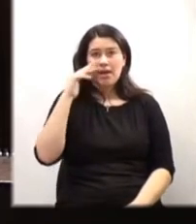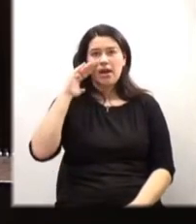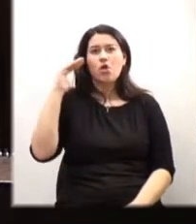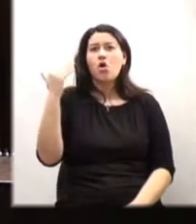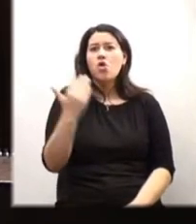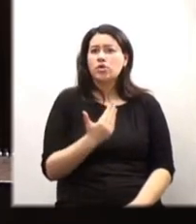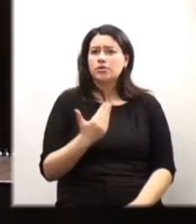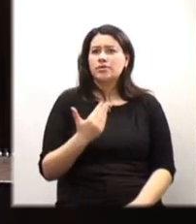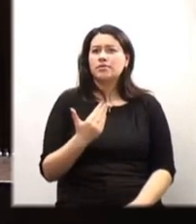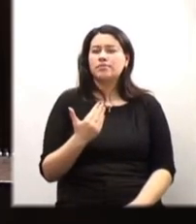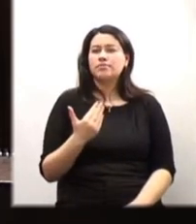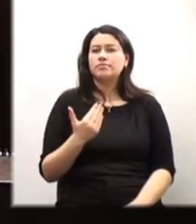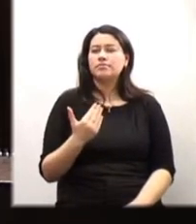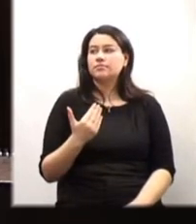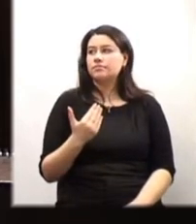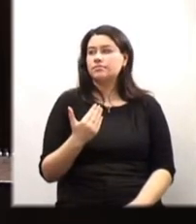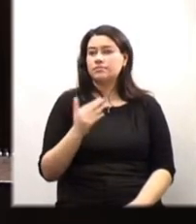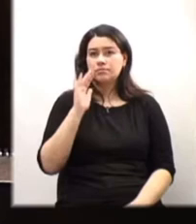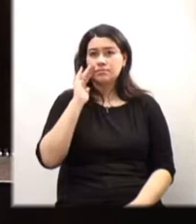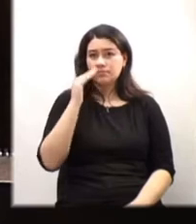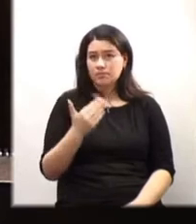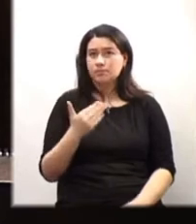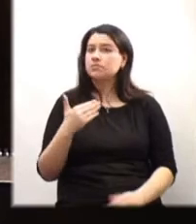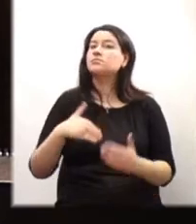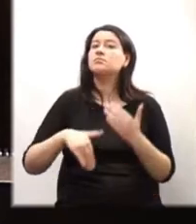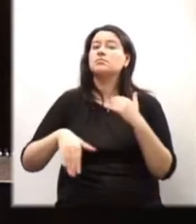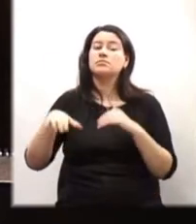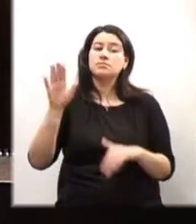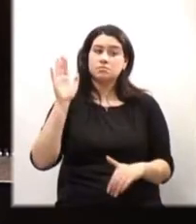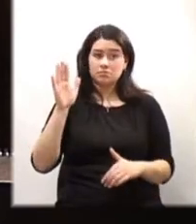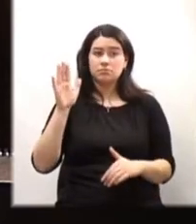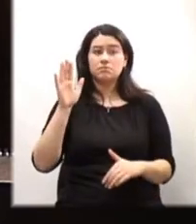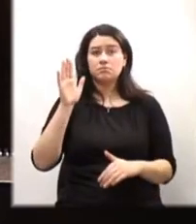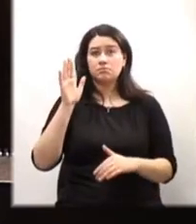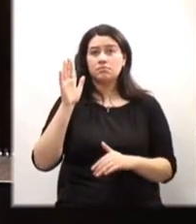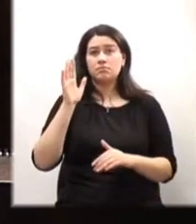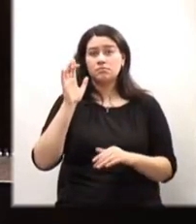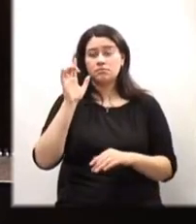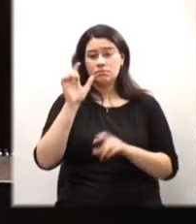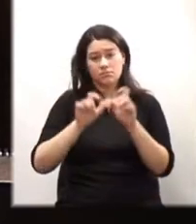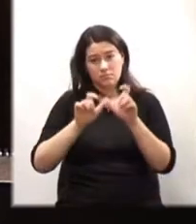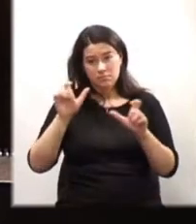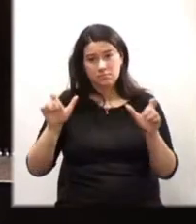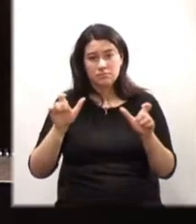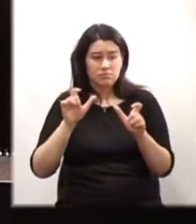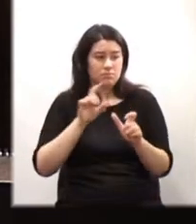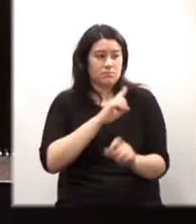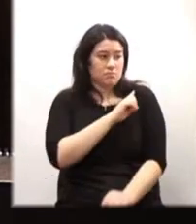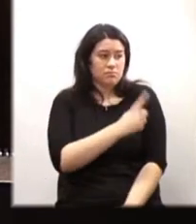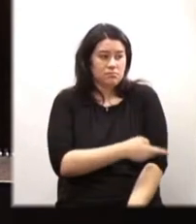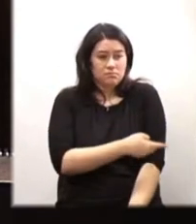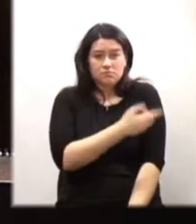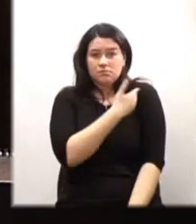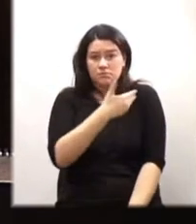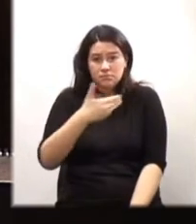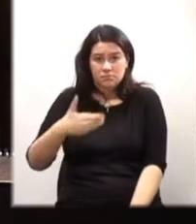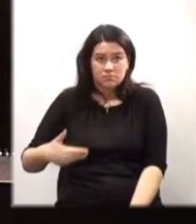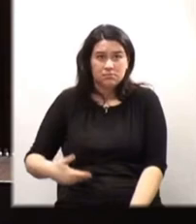aquí la mayor sensibilidad de los parlamentarios respecto al Poder Ejecutivo, que de alguna